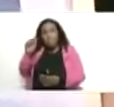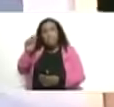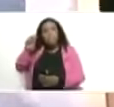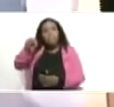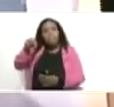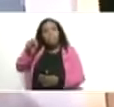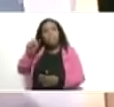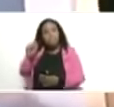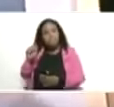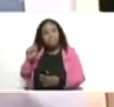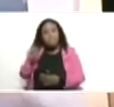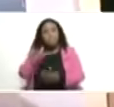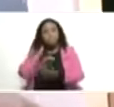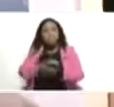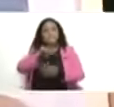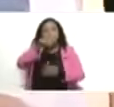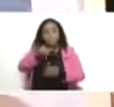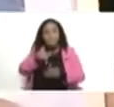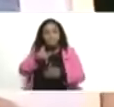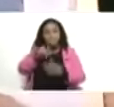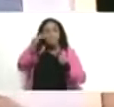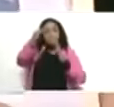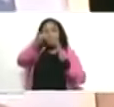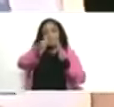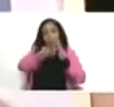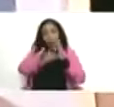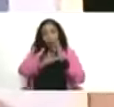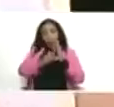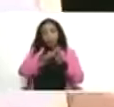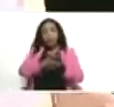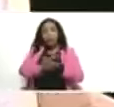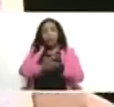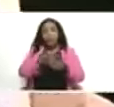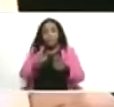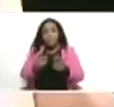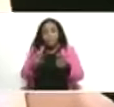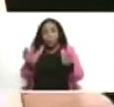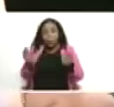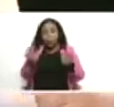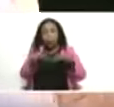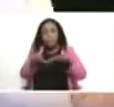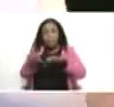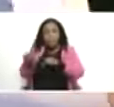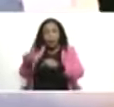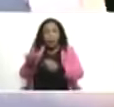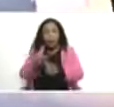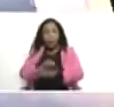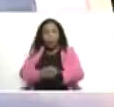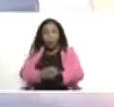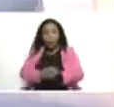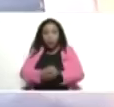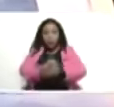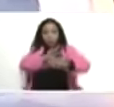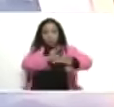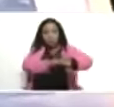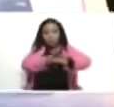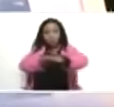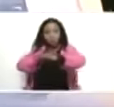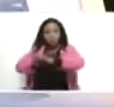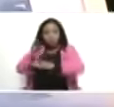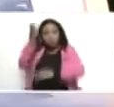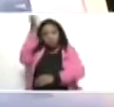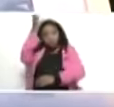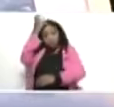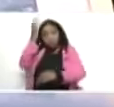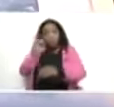imperio británico, hoy caído a menos, decadente, desaparecido, imperio británico. Anuncian, Reino Unido enviará